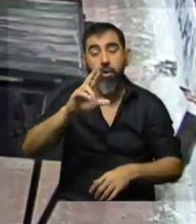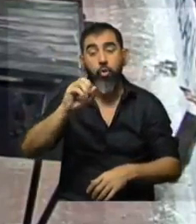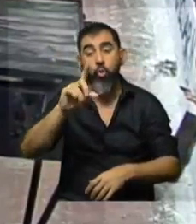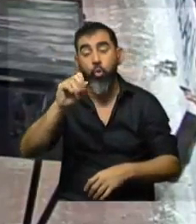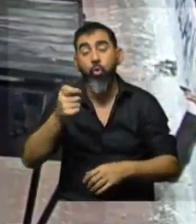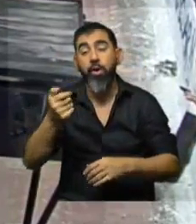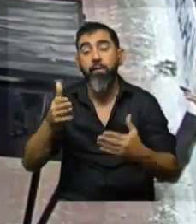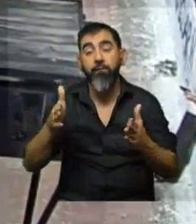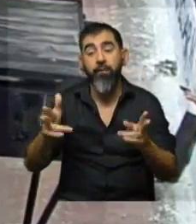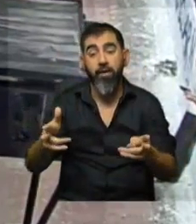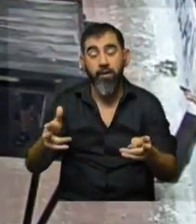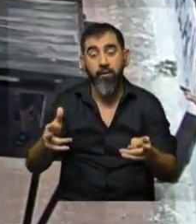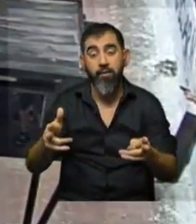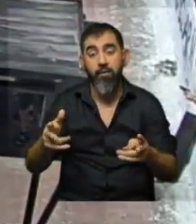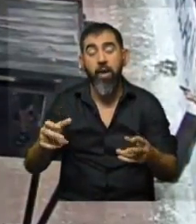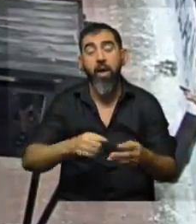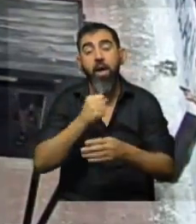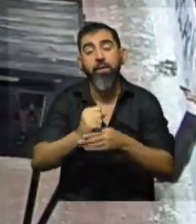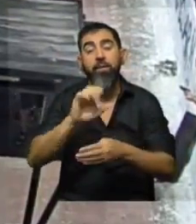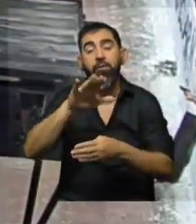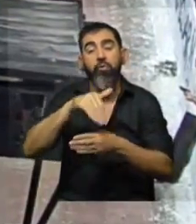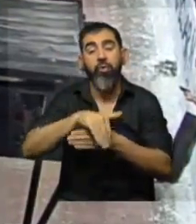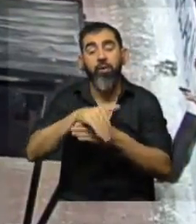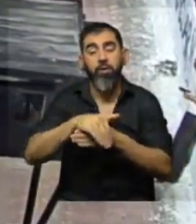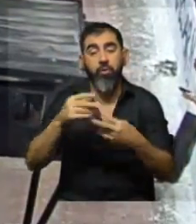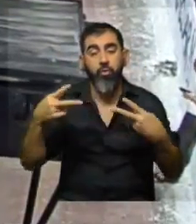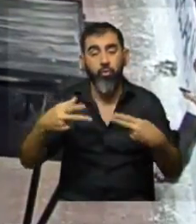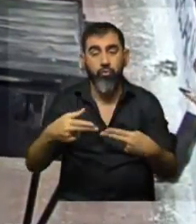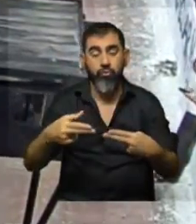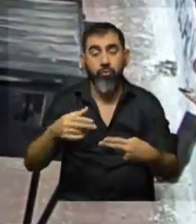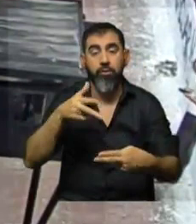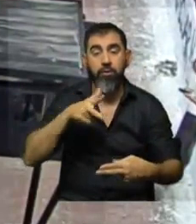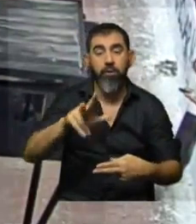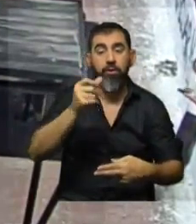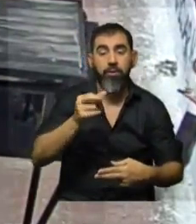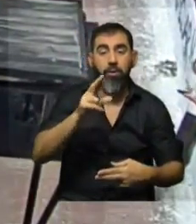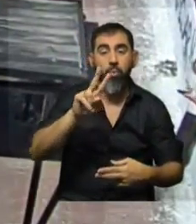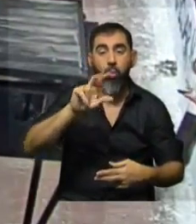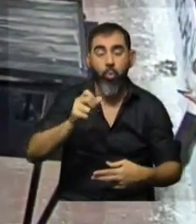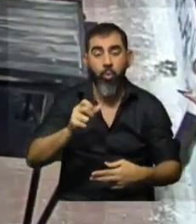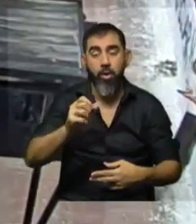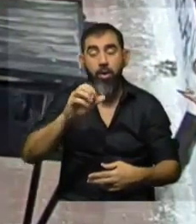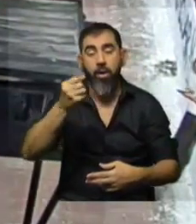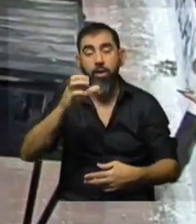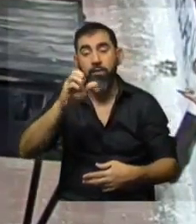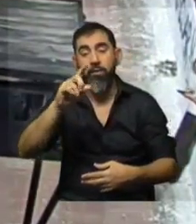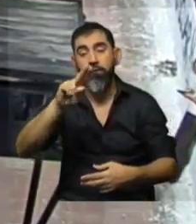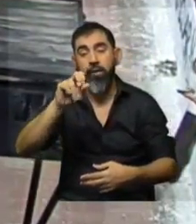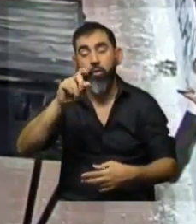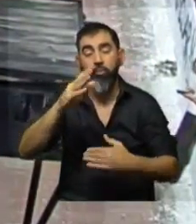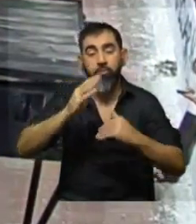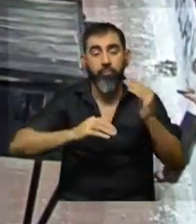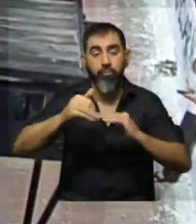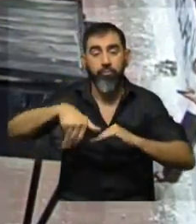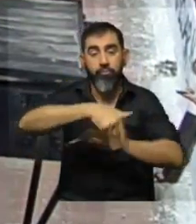Rivera. Saludos para todos. Hasta las 5 de la tarde va a estar cortado. Bien. Charrúa entre Eduardo Acevedo y Jackson por tareas de hormigonado.